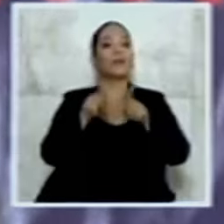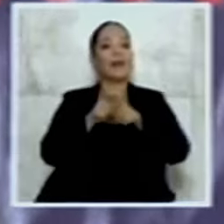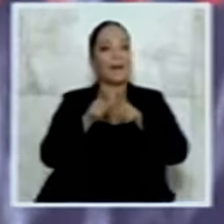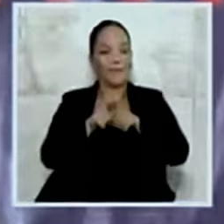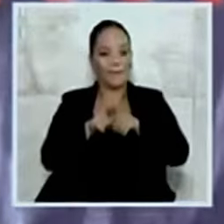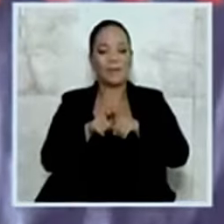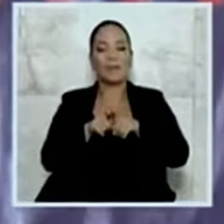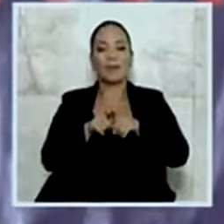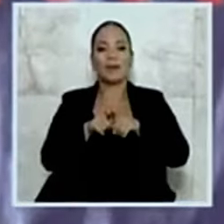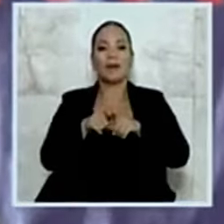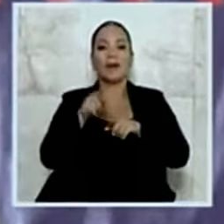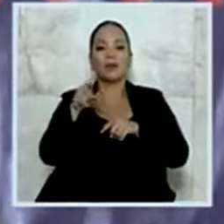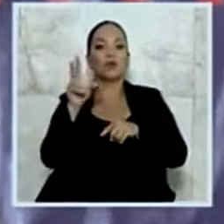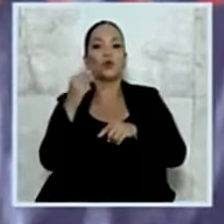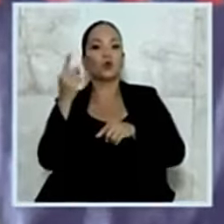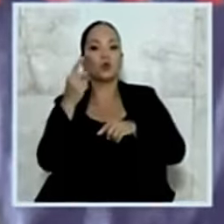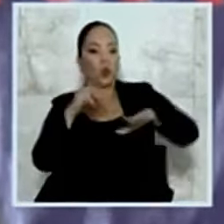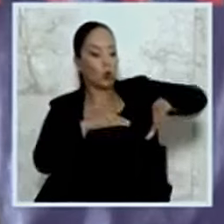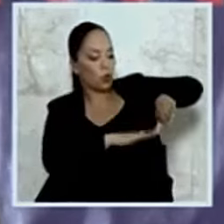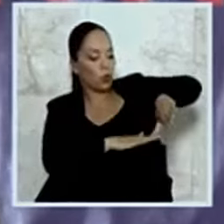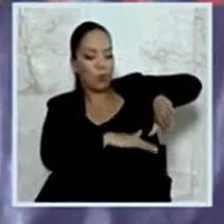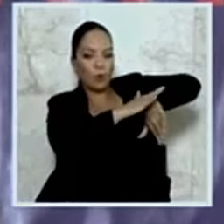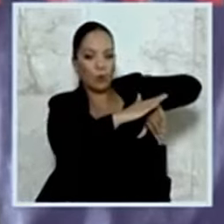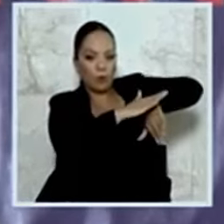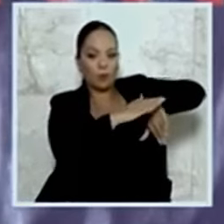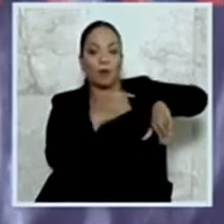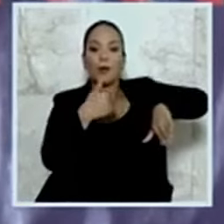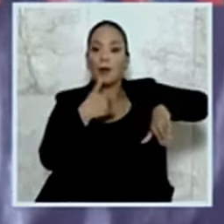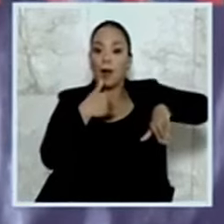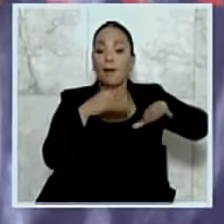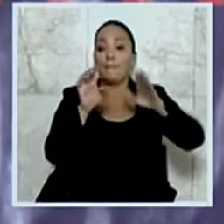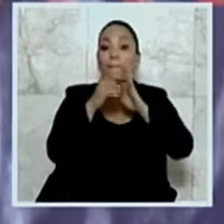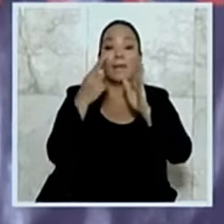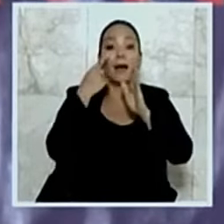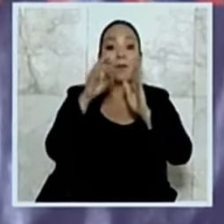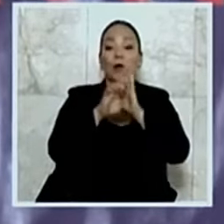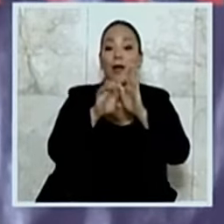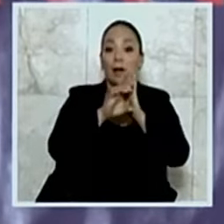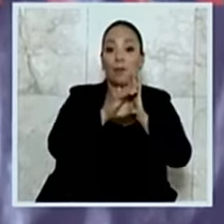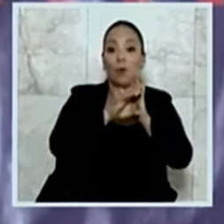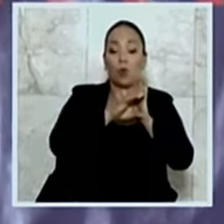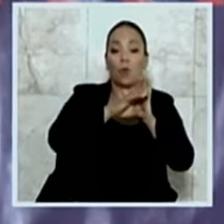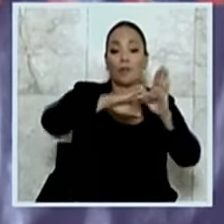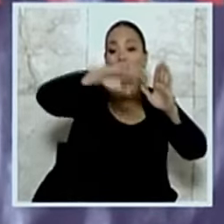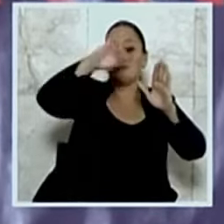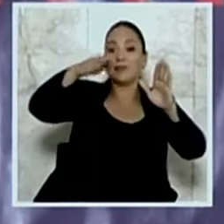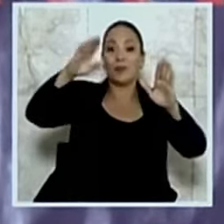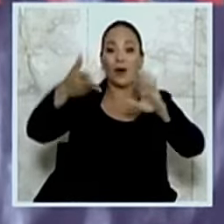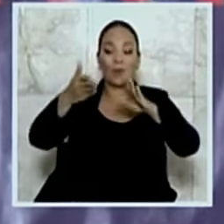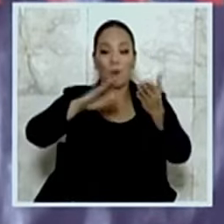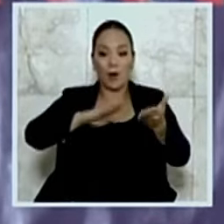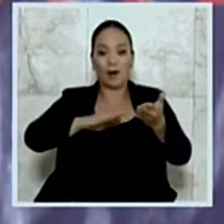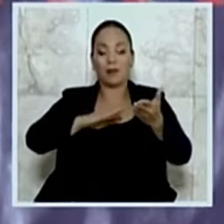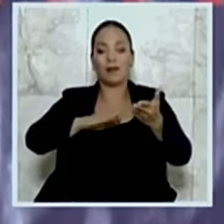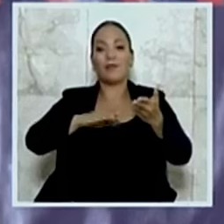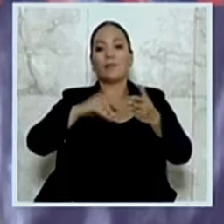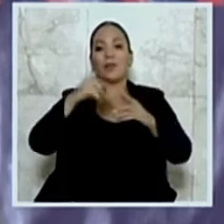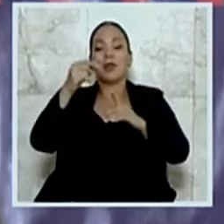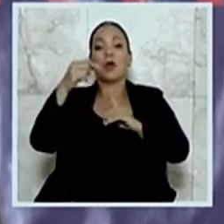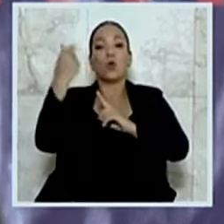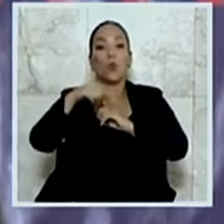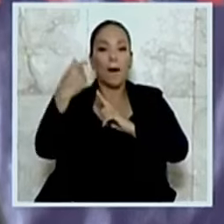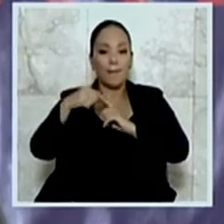darles más opciones de trabajo a las personas que se dedican a la pesca para disminuir el... La acuicultura también va de la mano no solamente hacia las